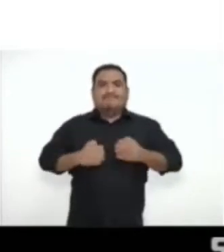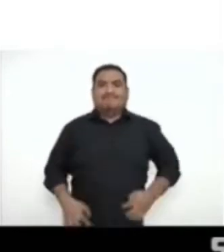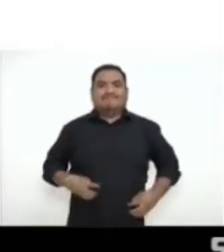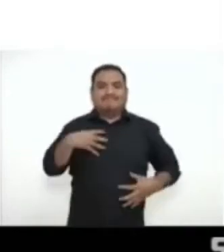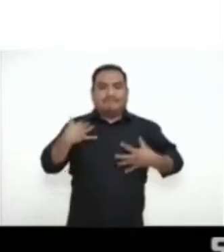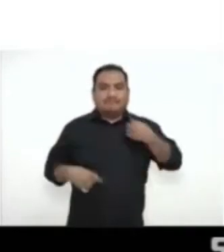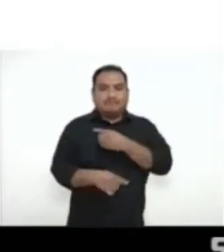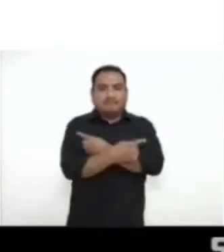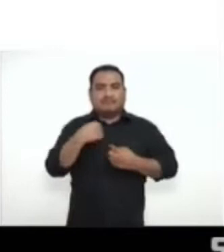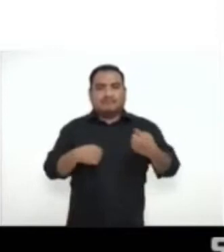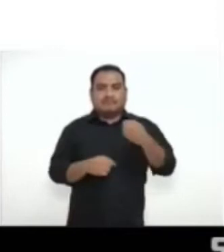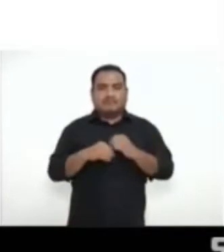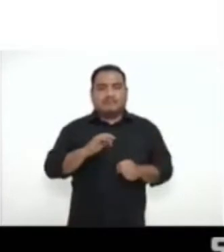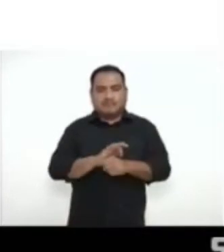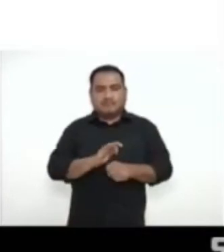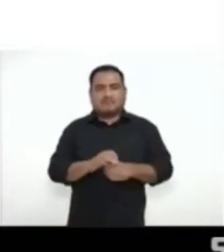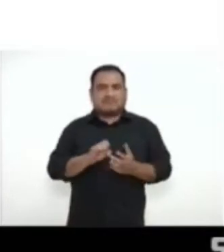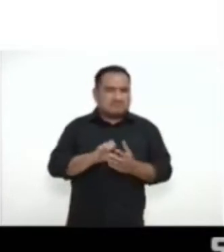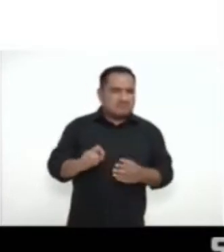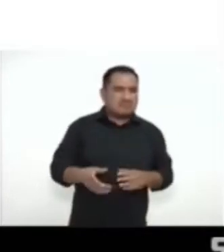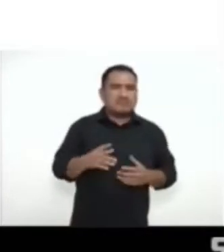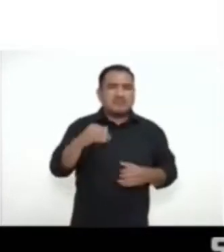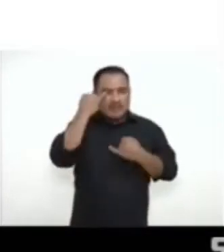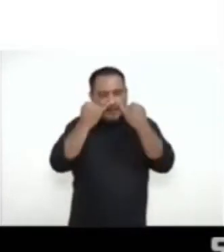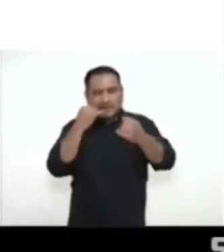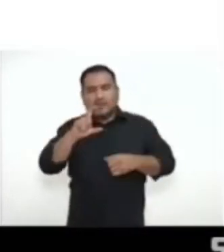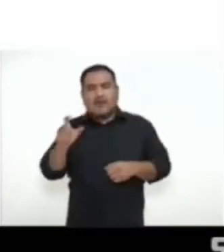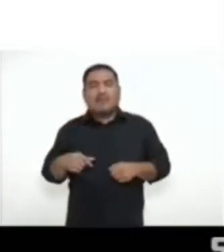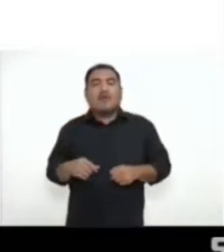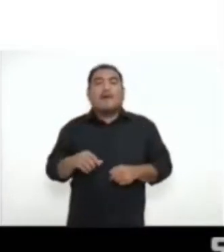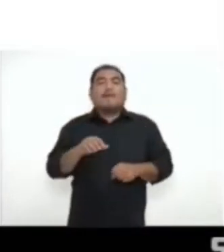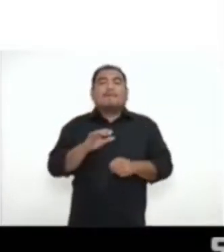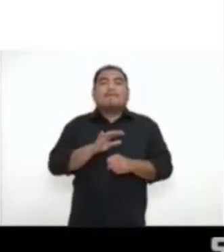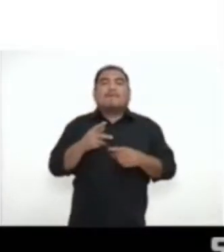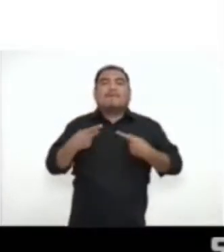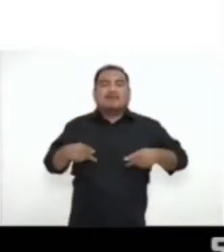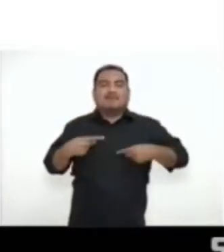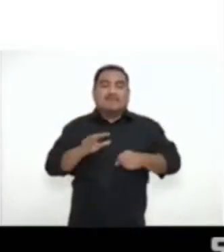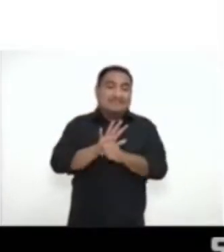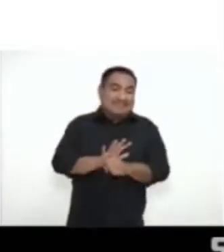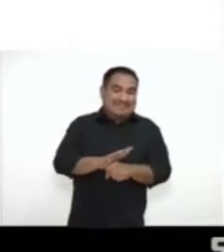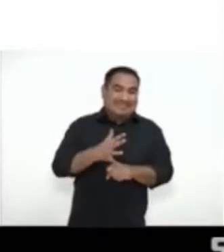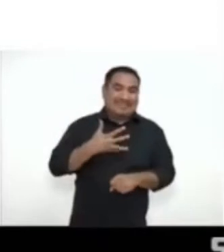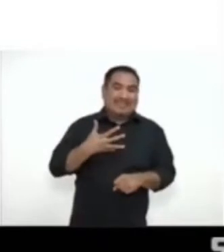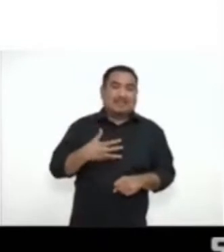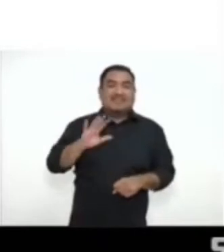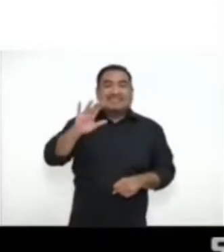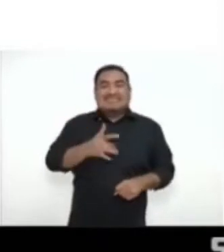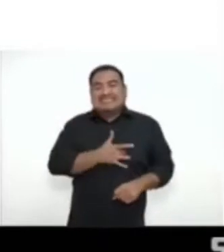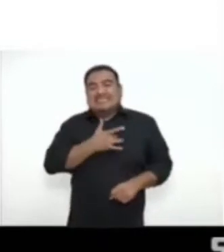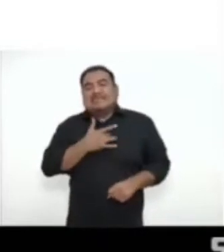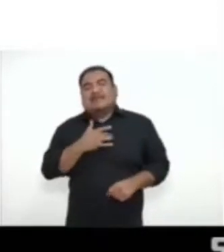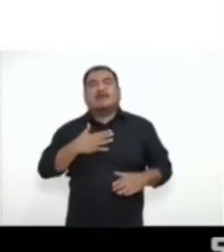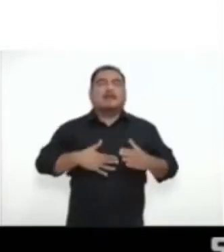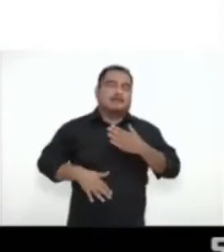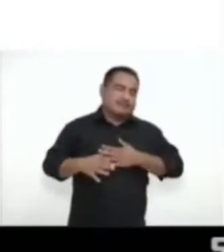periodo de estrés continuado, nos sentimos realmente agotados, realmente cansados y